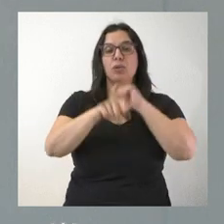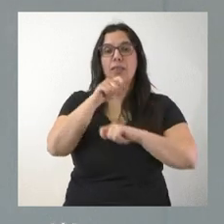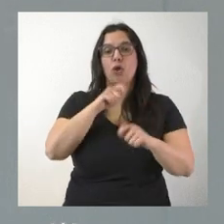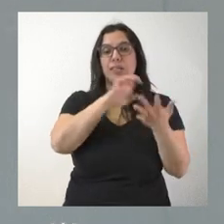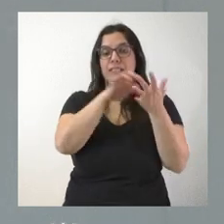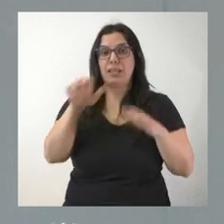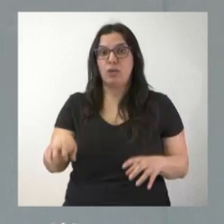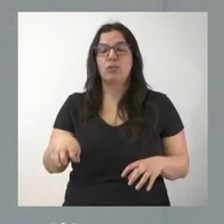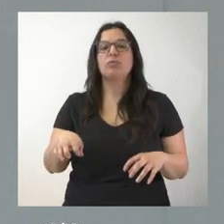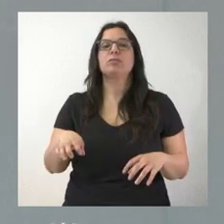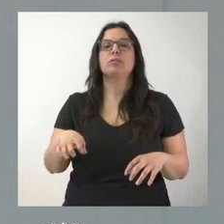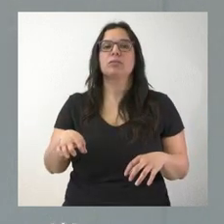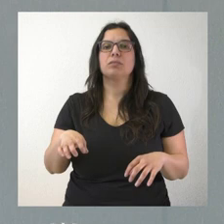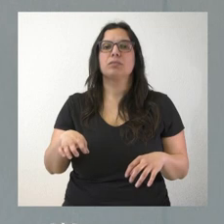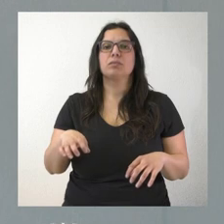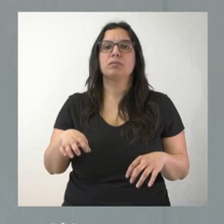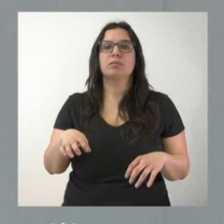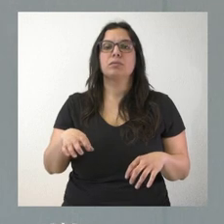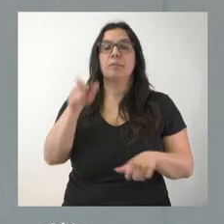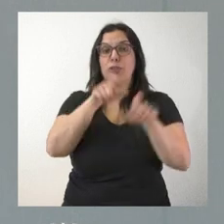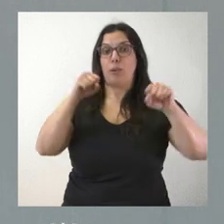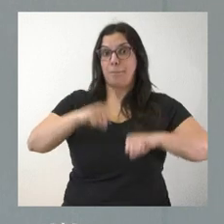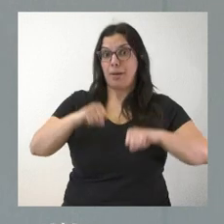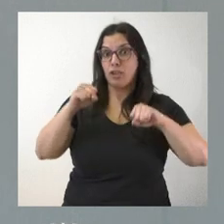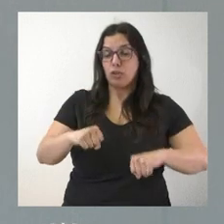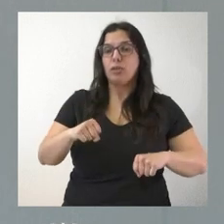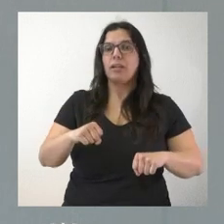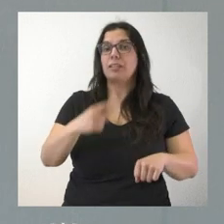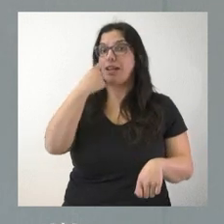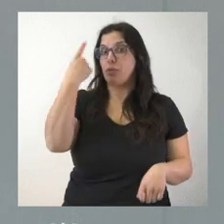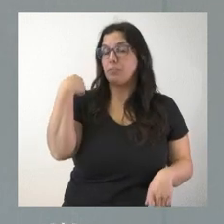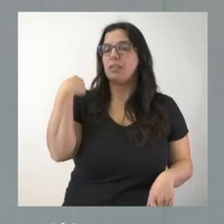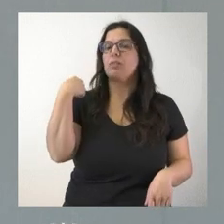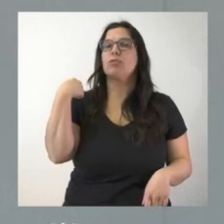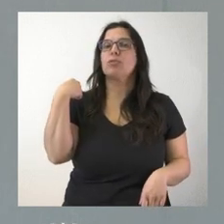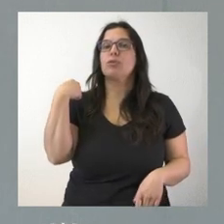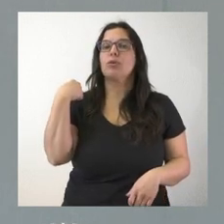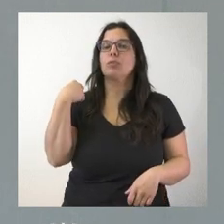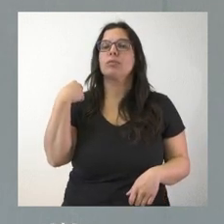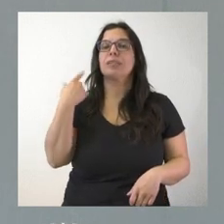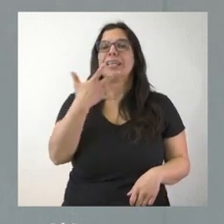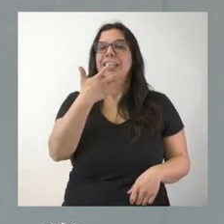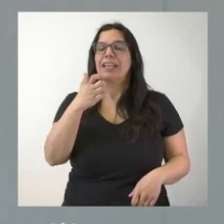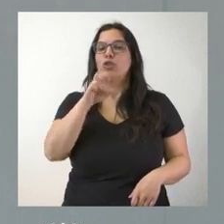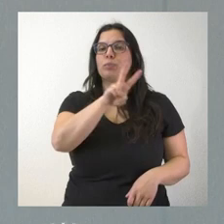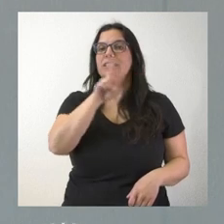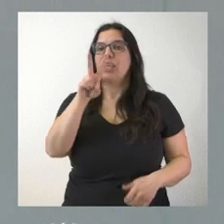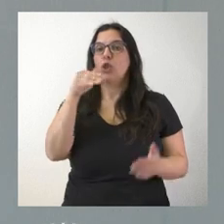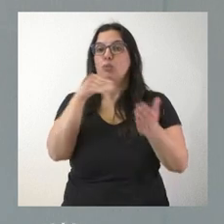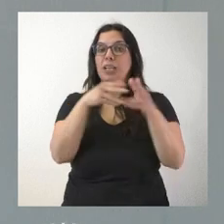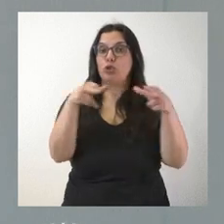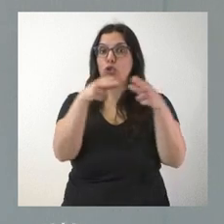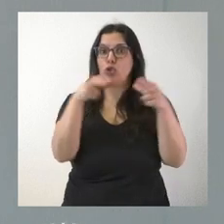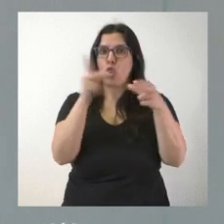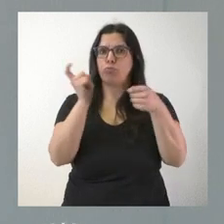Castilla y león de personas mayores contó el año pasado con 522.000 socios